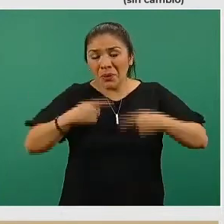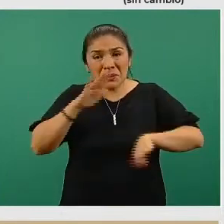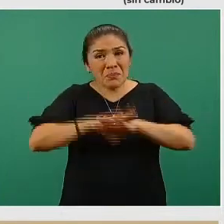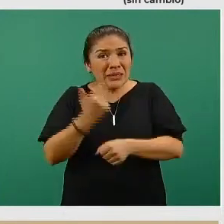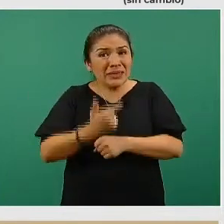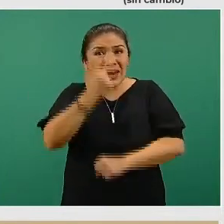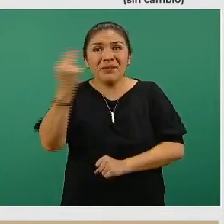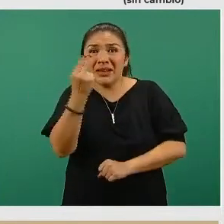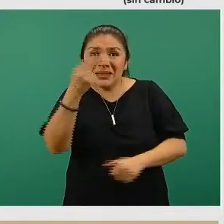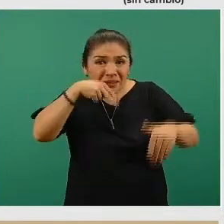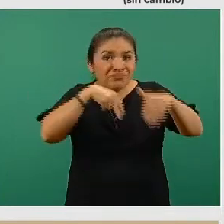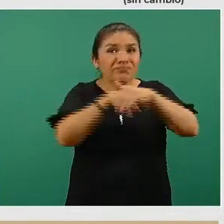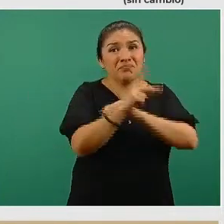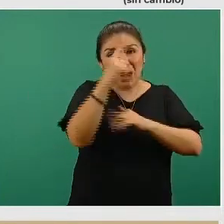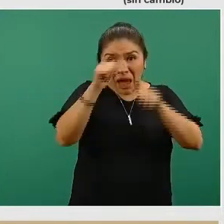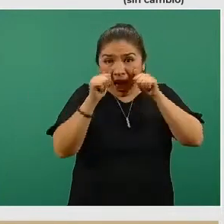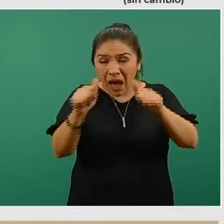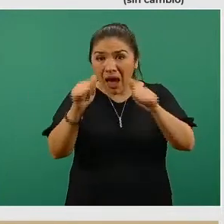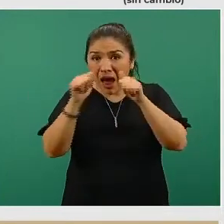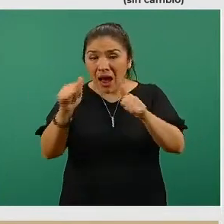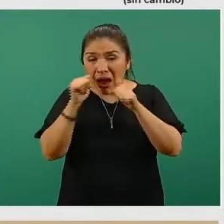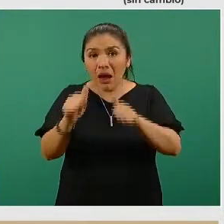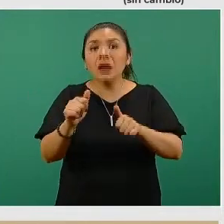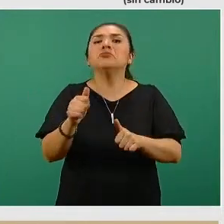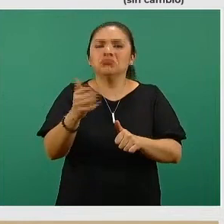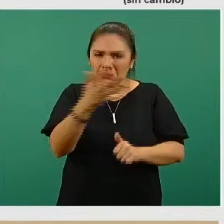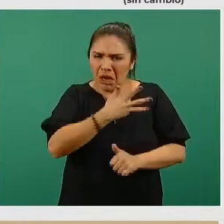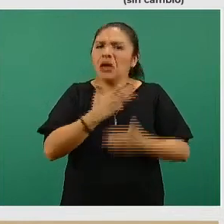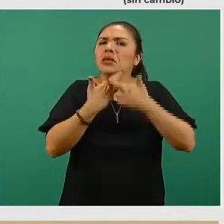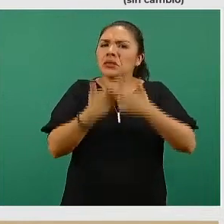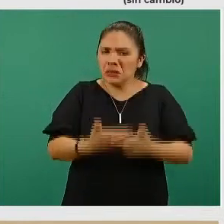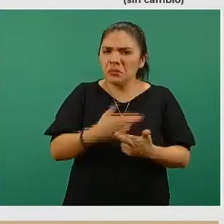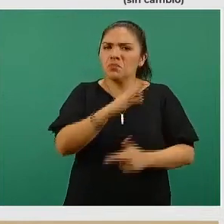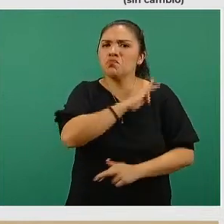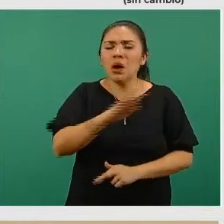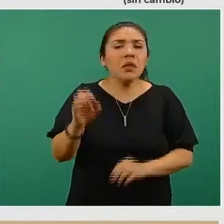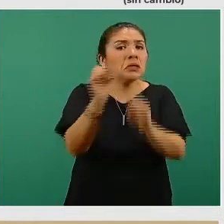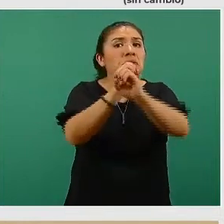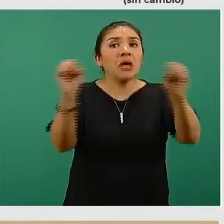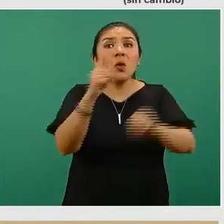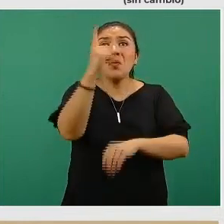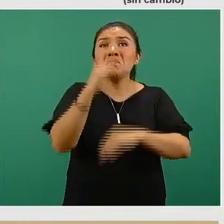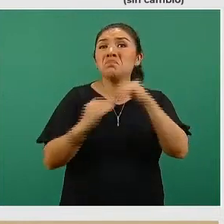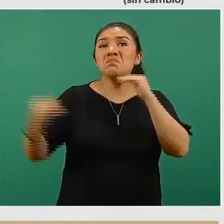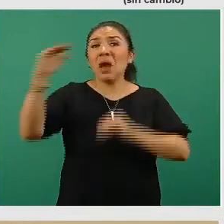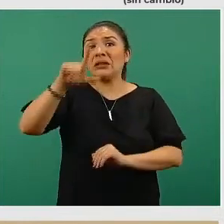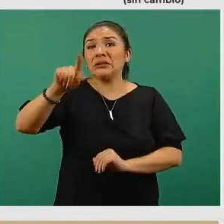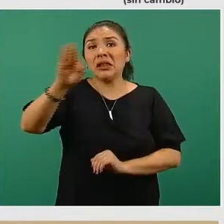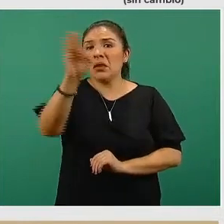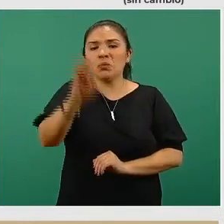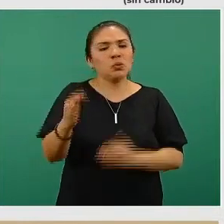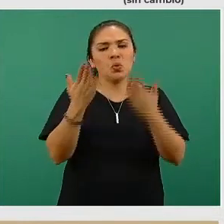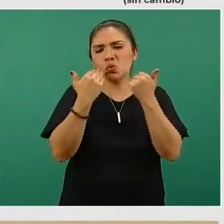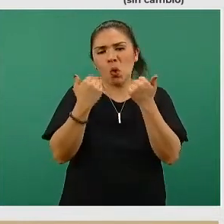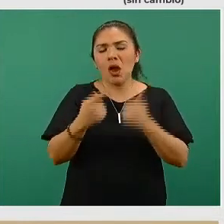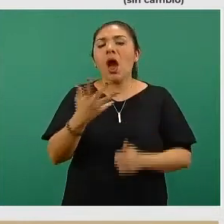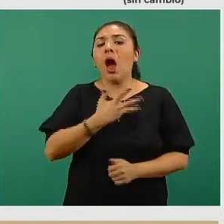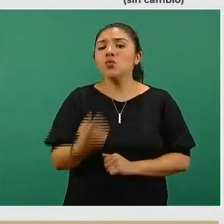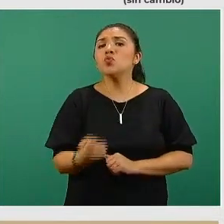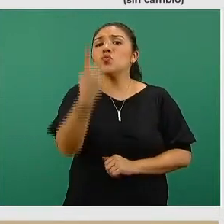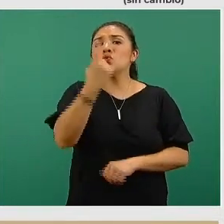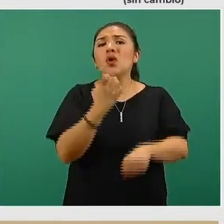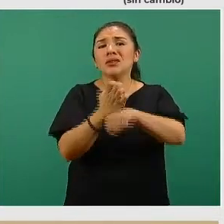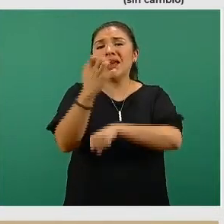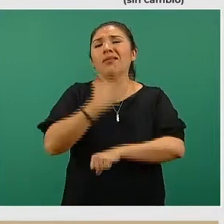que requieren atención de paciente crítico. No hay ninguna entidad que tenga más del 70%, tenemos una entidad